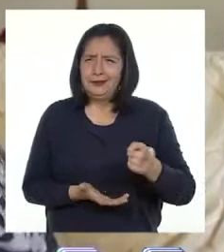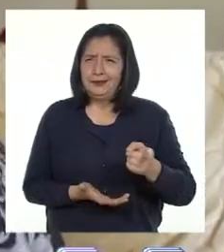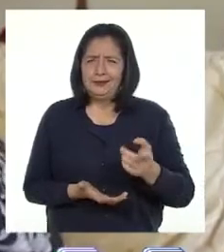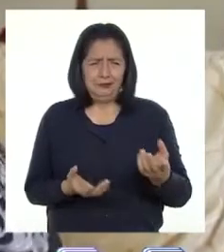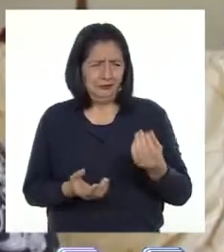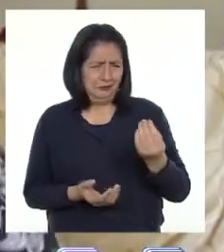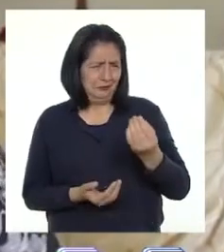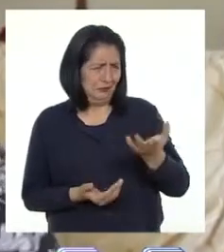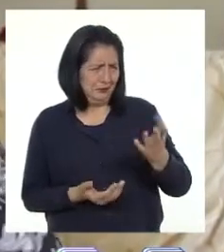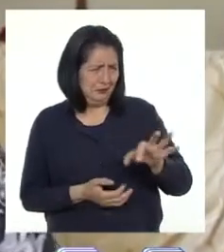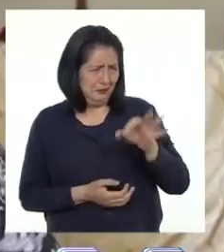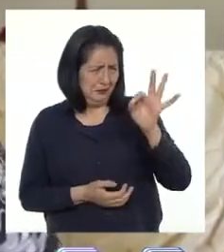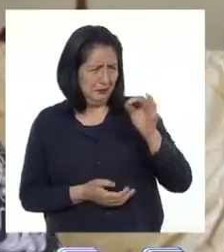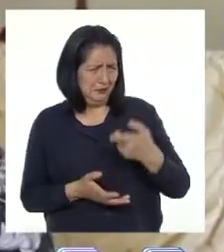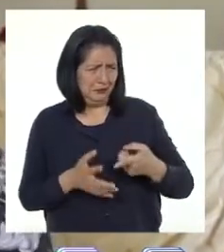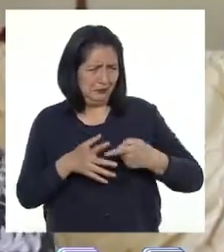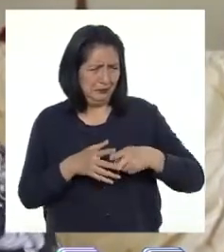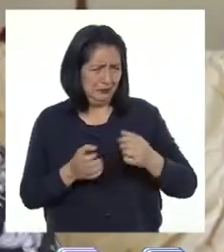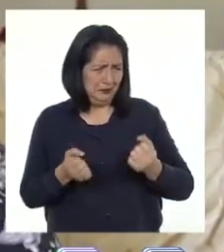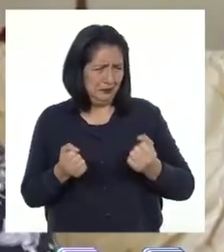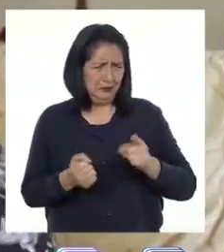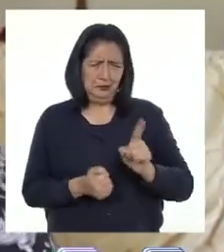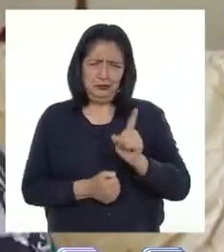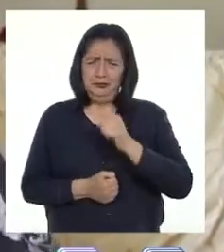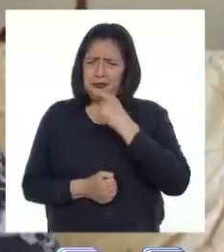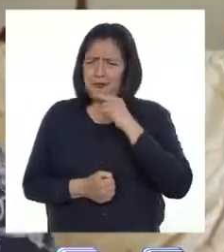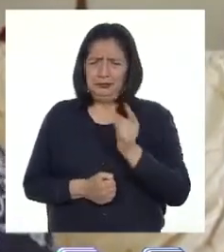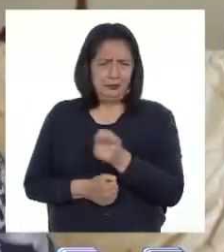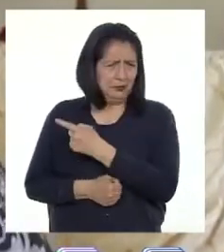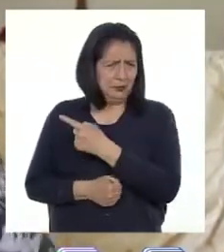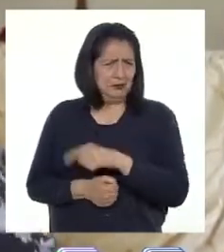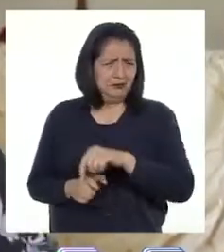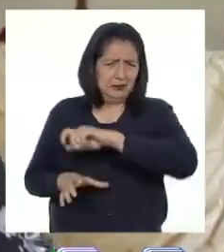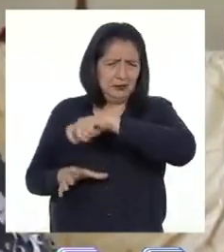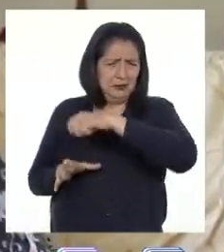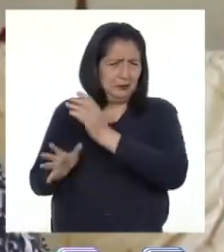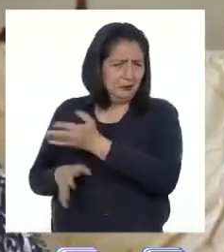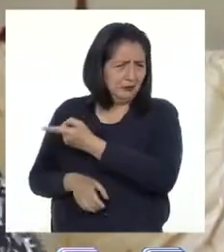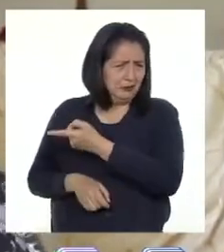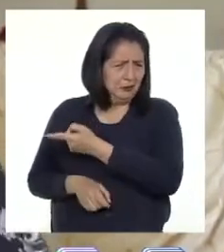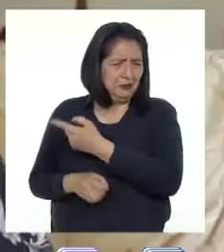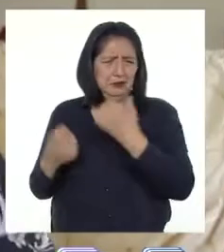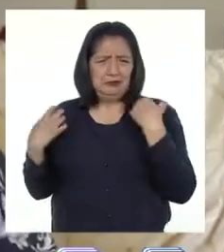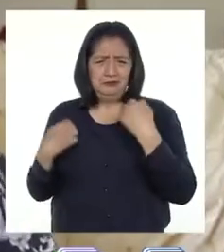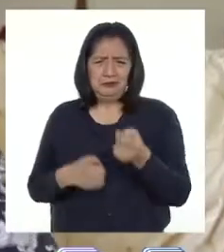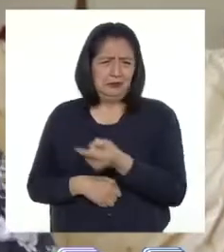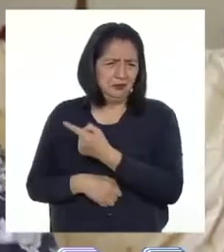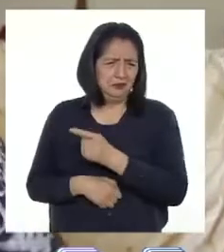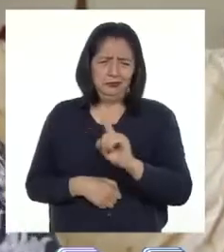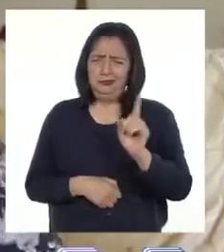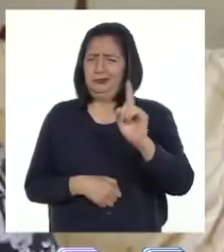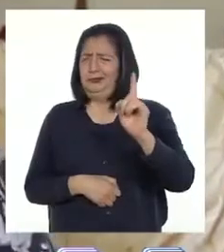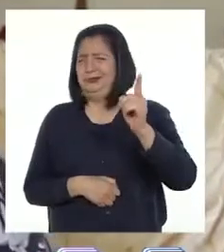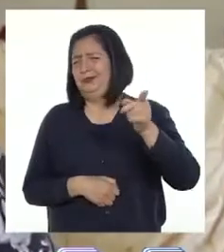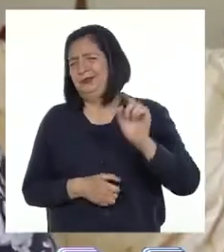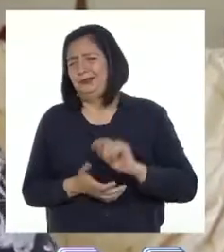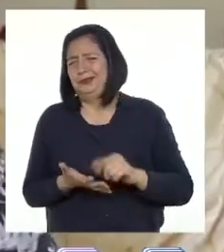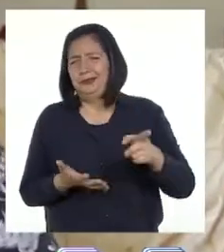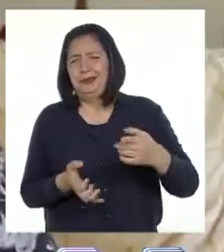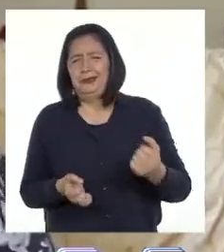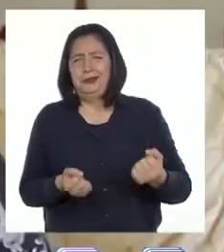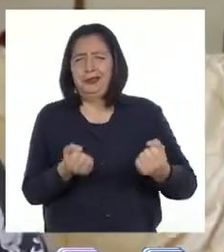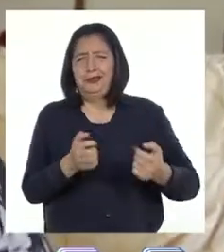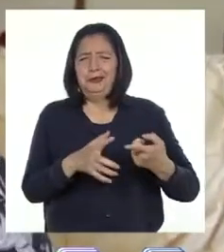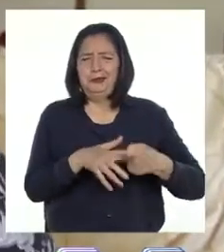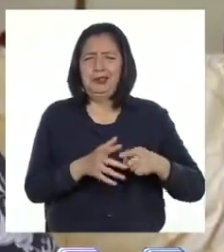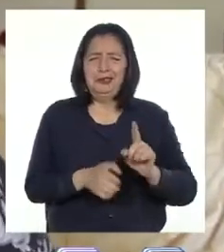que por qué elegí esa carrera, que la mujer debería estar en la cocina o en la oficina, más no en la